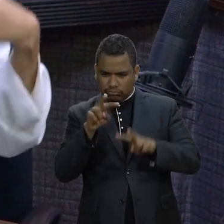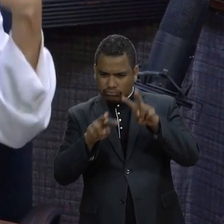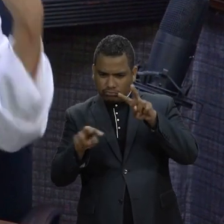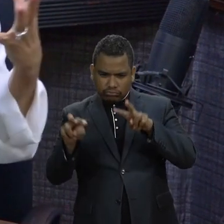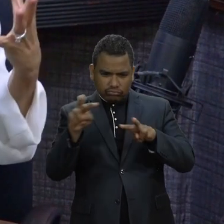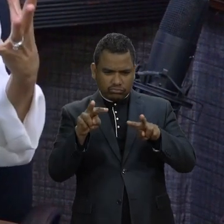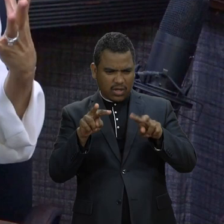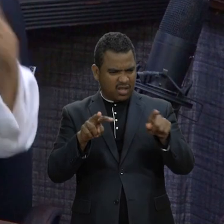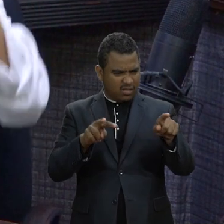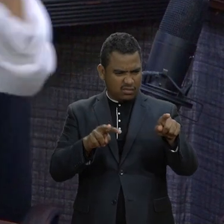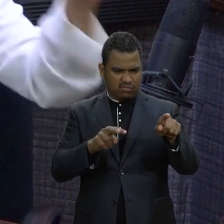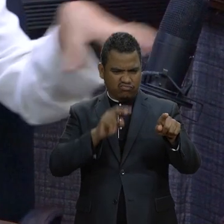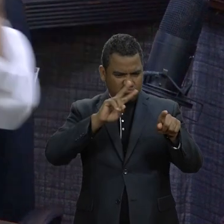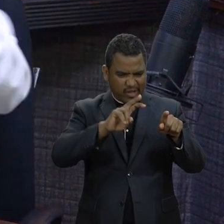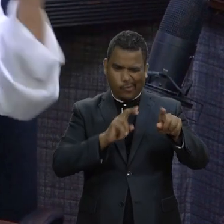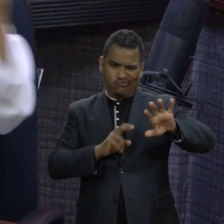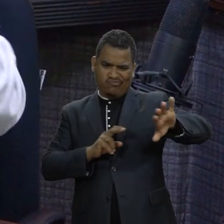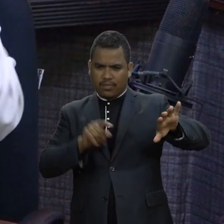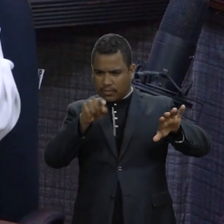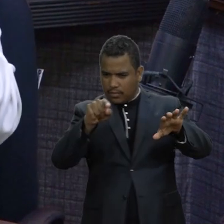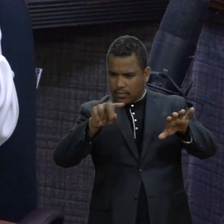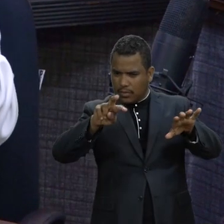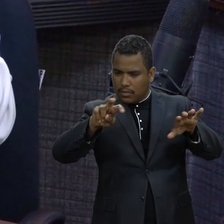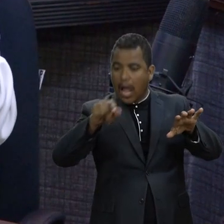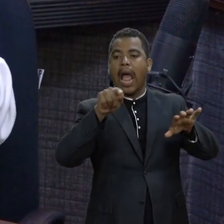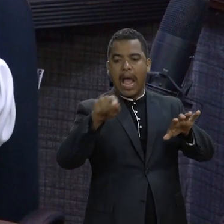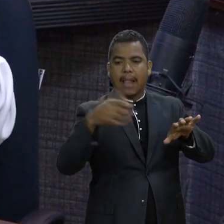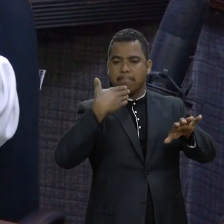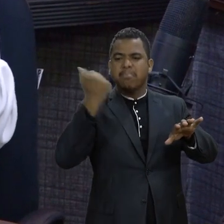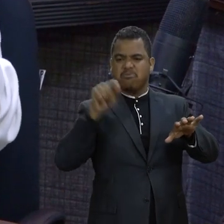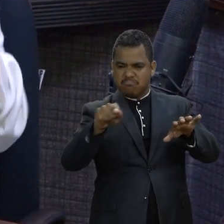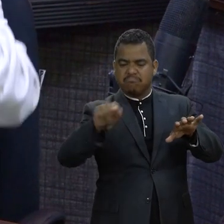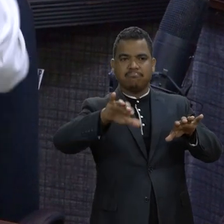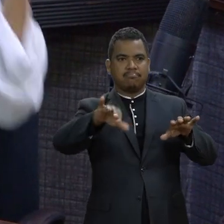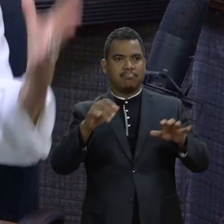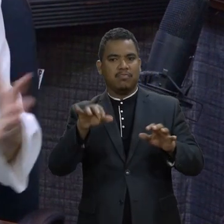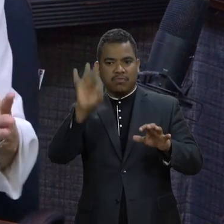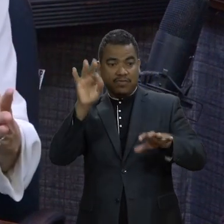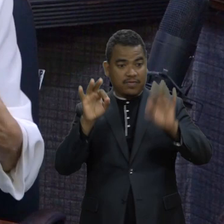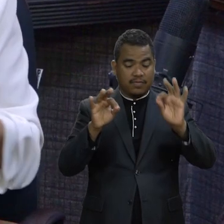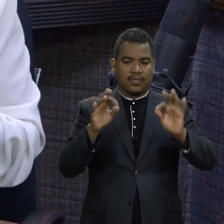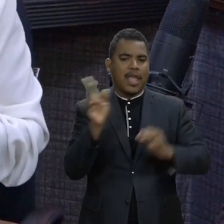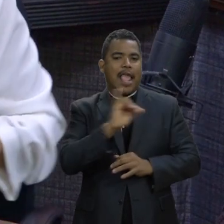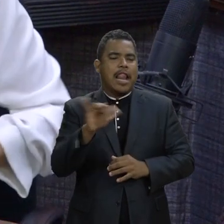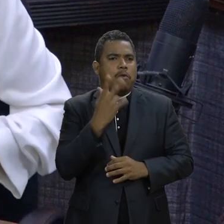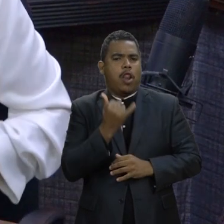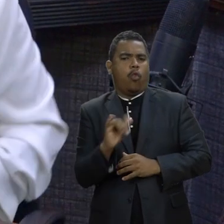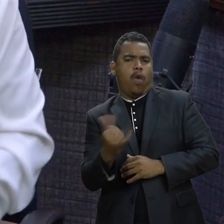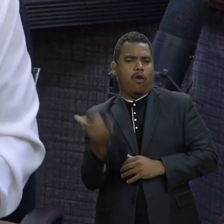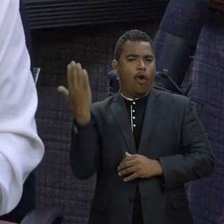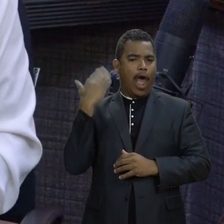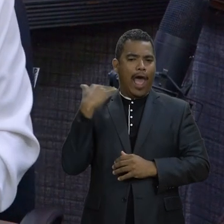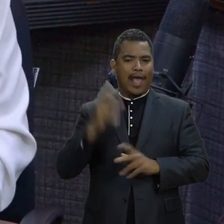okay. Estar atento a lo que te está pasando alrededor y de ahí con una pinza sacarlo y desarrollar un reportaje. Pero